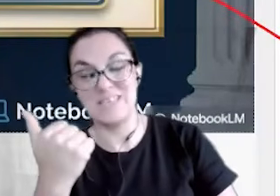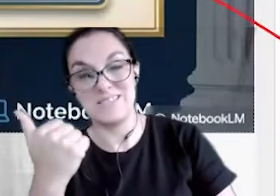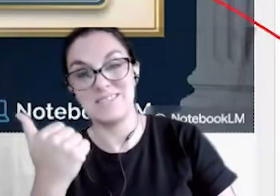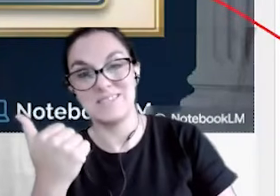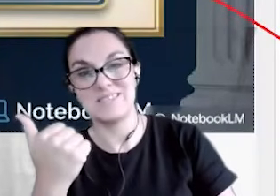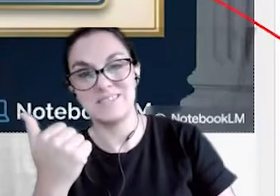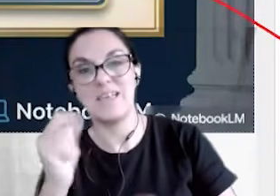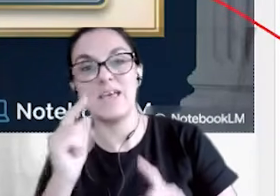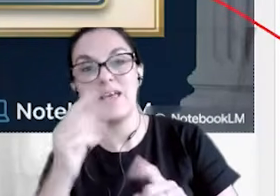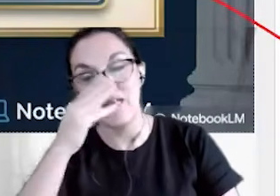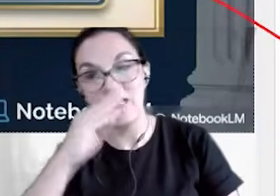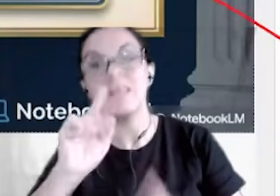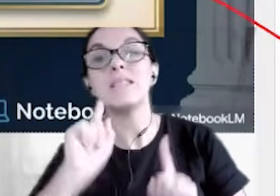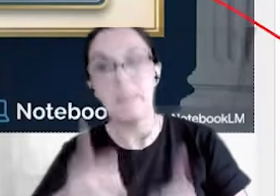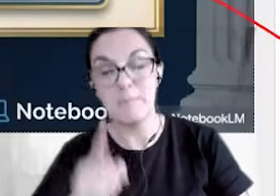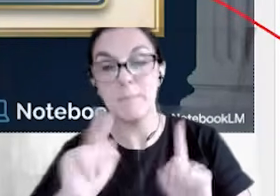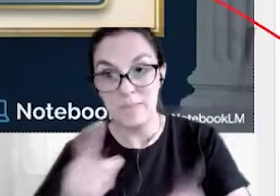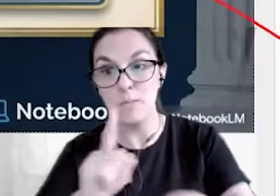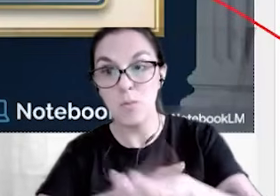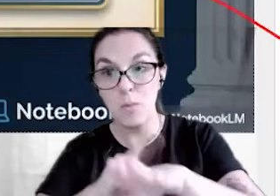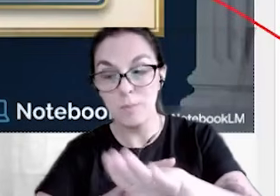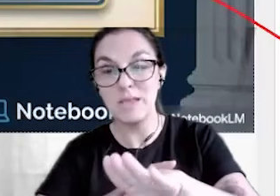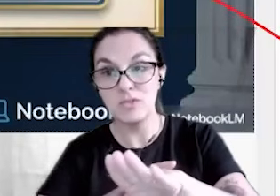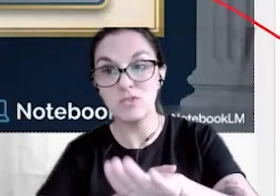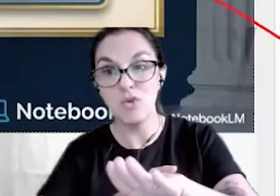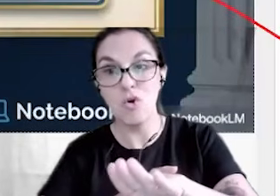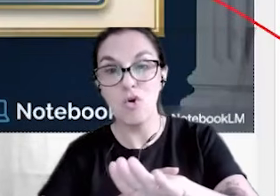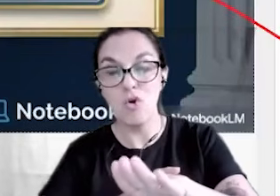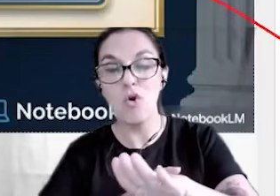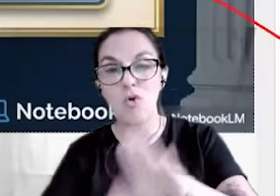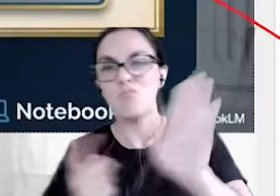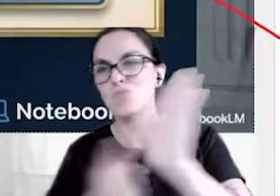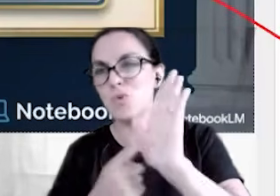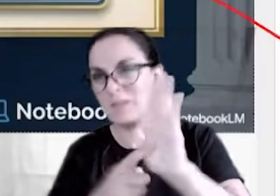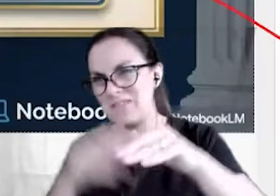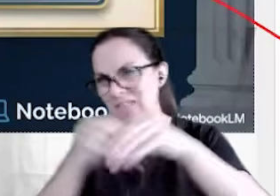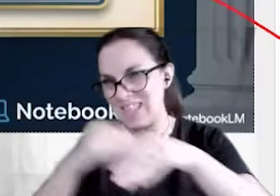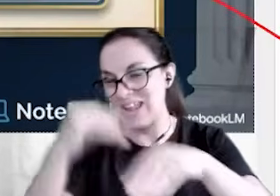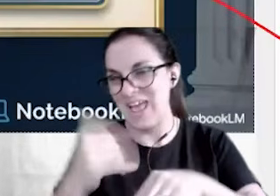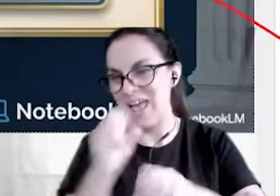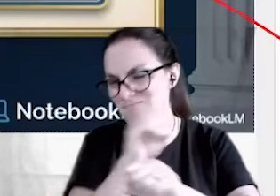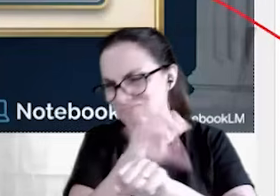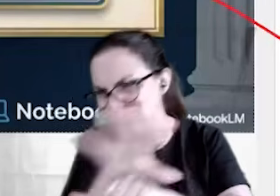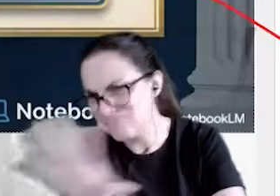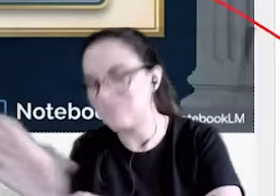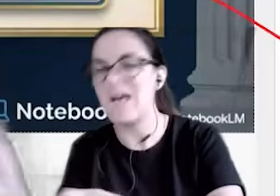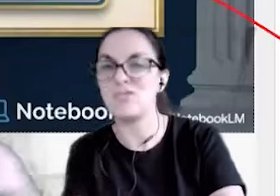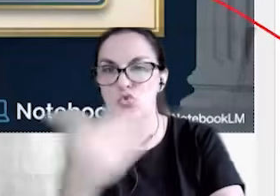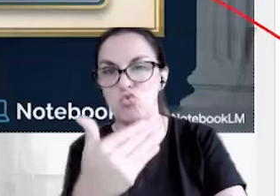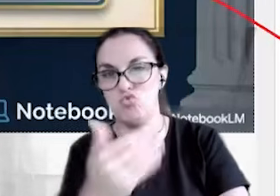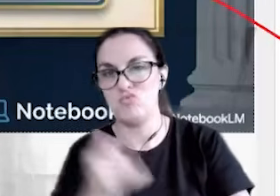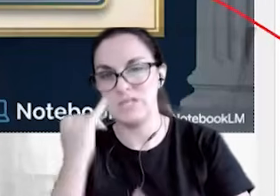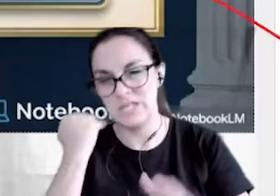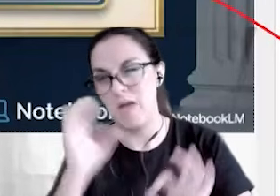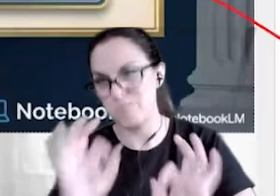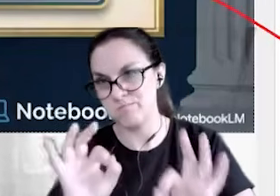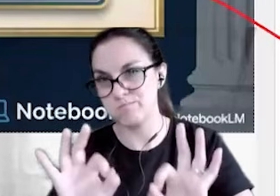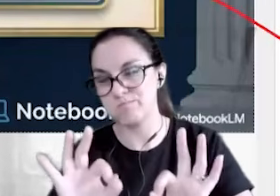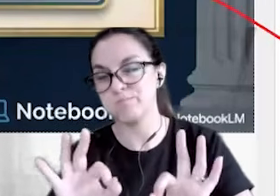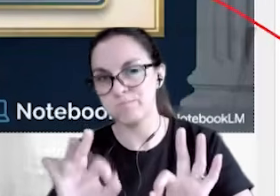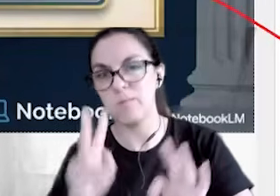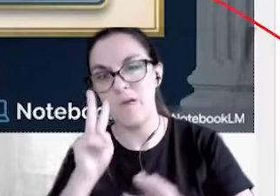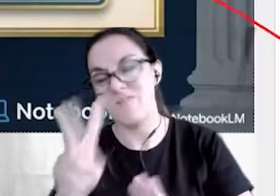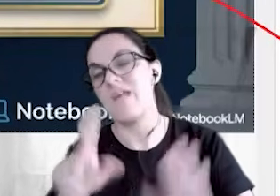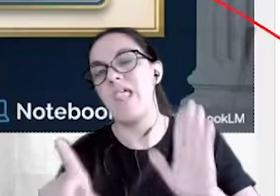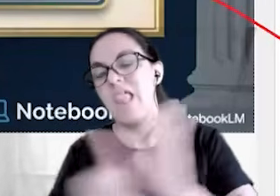del 2026 ustedes han visto una normativa interna, se ha llegado a todos, del por qué se va a aplicar la ley penal tributaria más